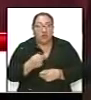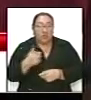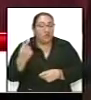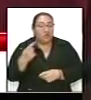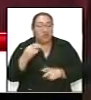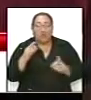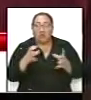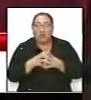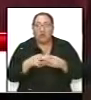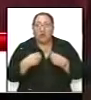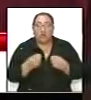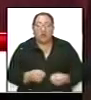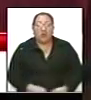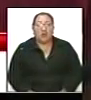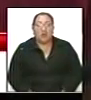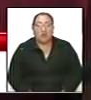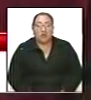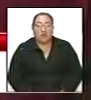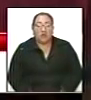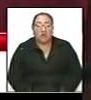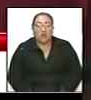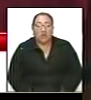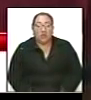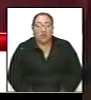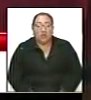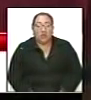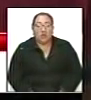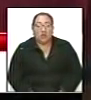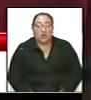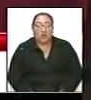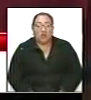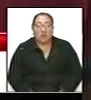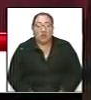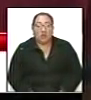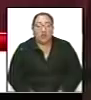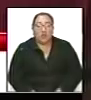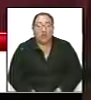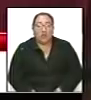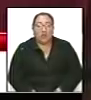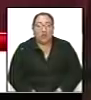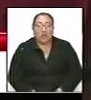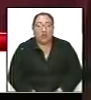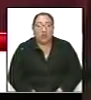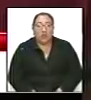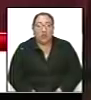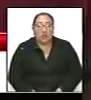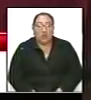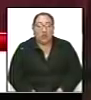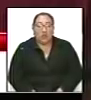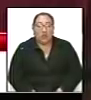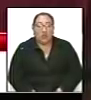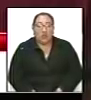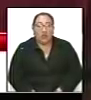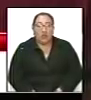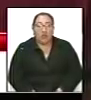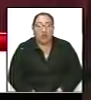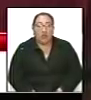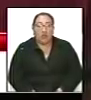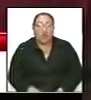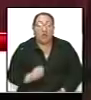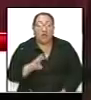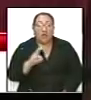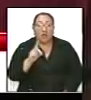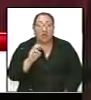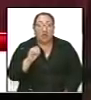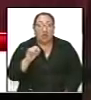estructura de la imputación, después iremos desmenuzando cada una de estas cuestiones. Dice entonces el señor Donaire, el